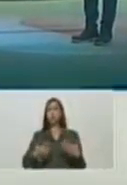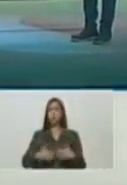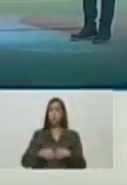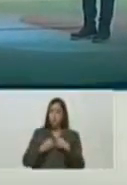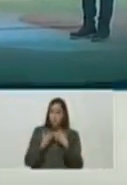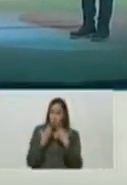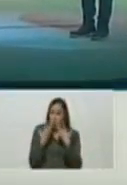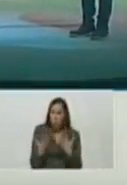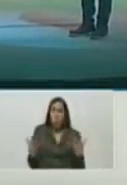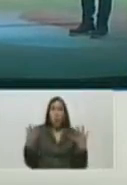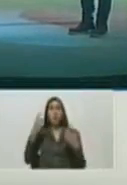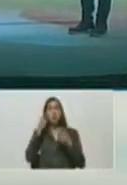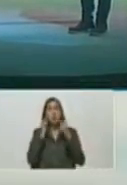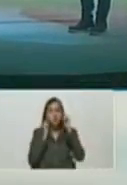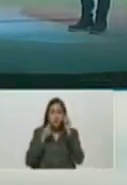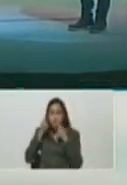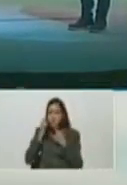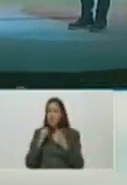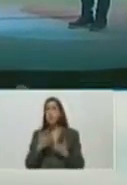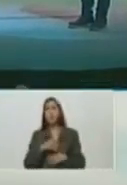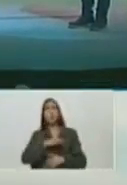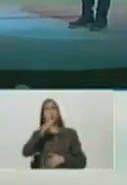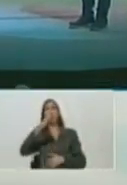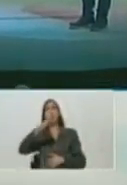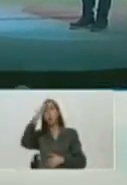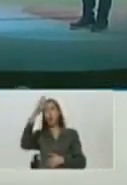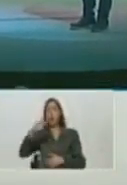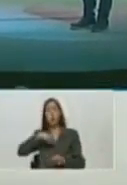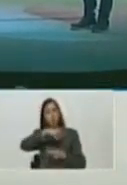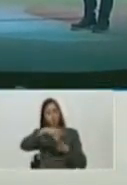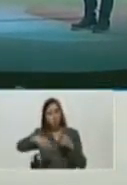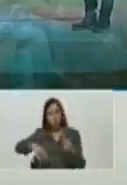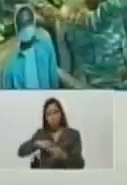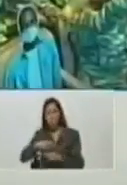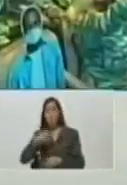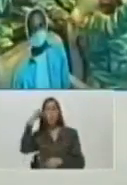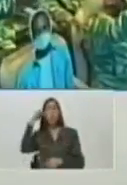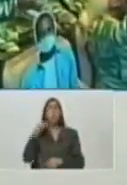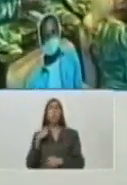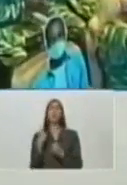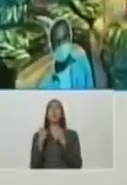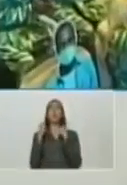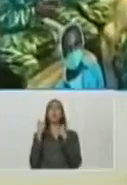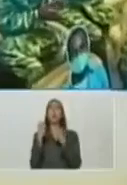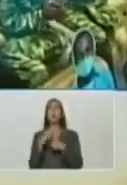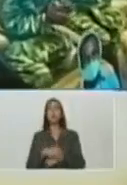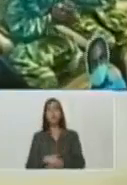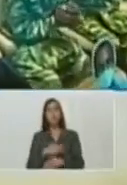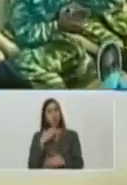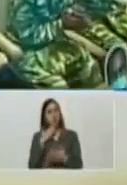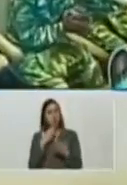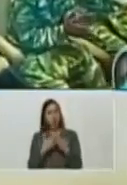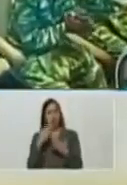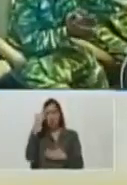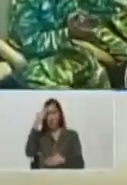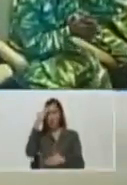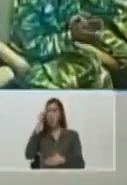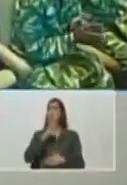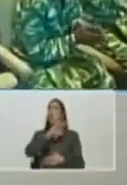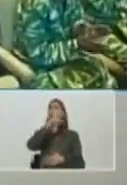se me pone enorme el alma y el espíritu revolucionario bolivariano Le agradezco que sé que ella está ahí arriba